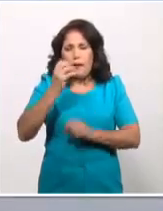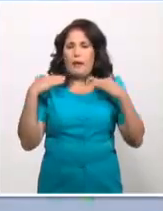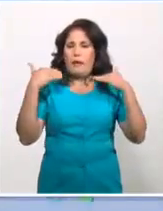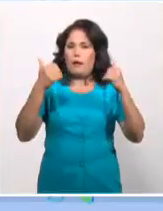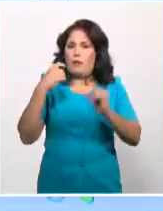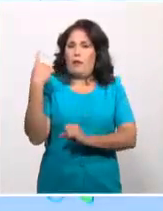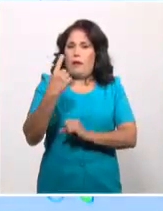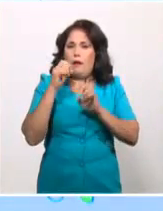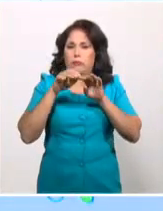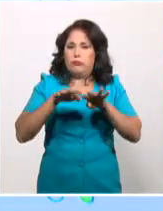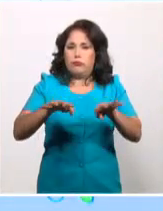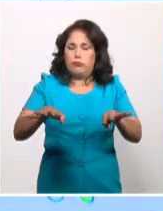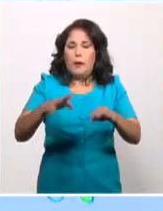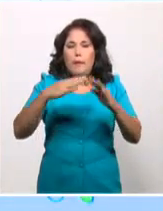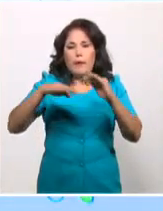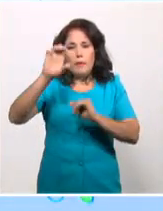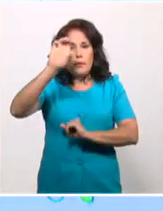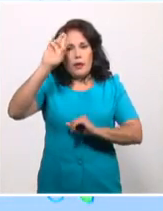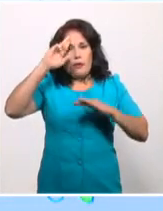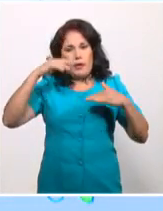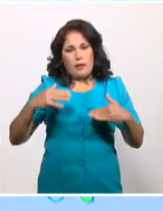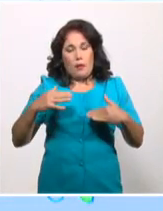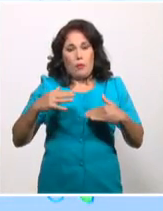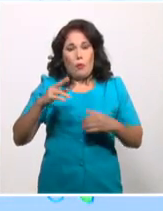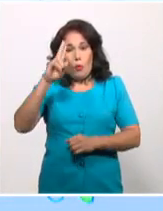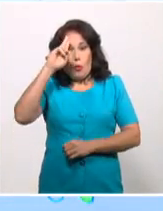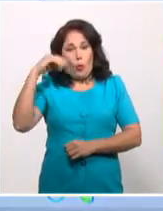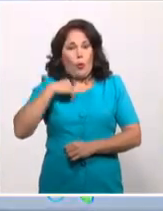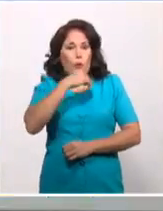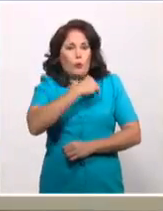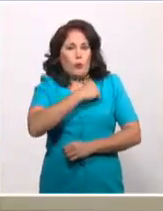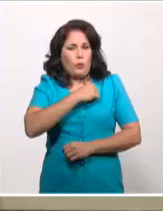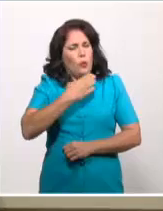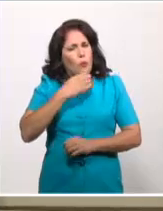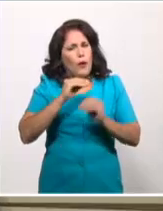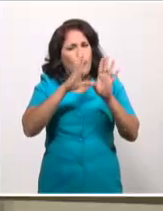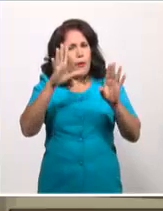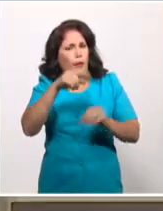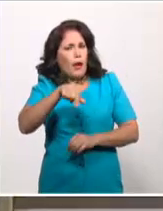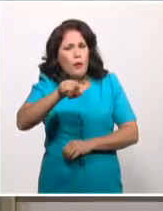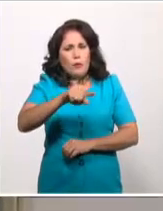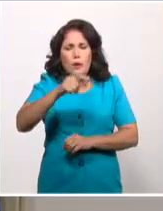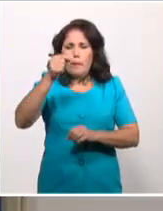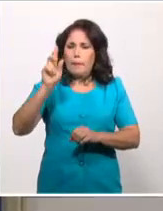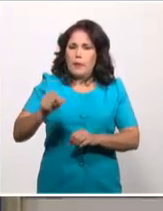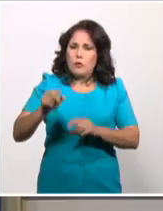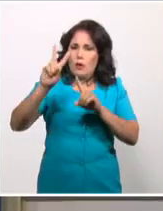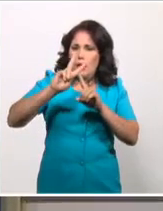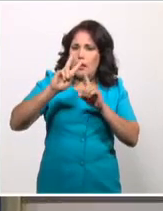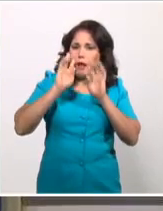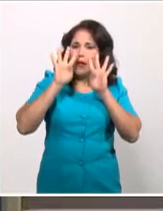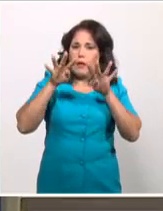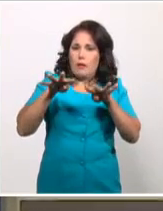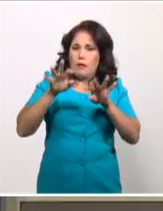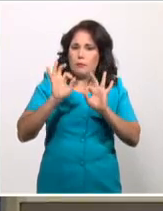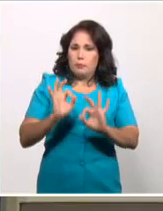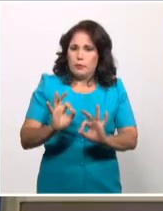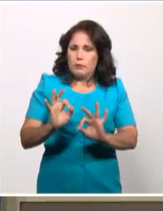nacional de Epidemiología del MINSAP. Doctor, buenos días. Buenos días a ustedes y a los televidentes, ¿no? Vamos a